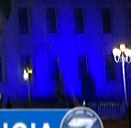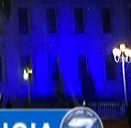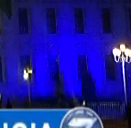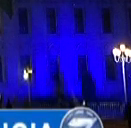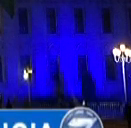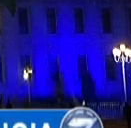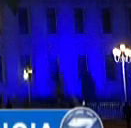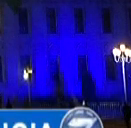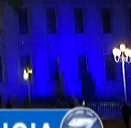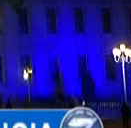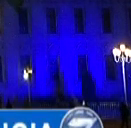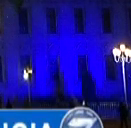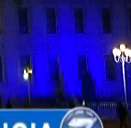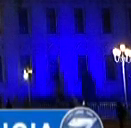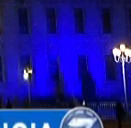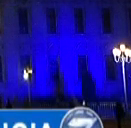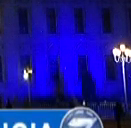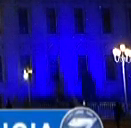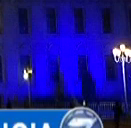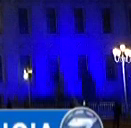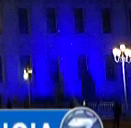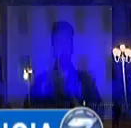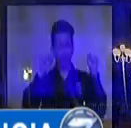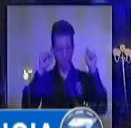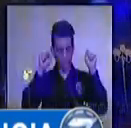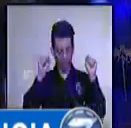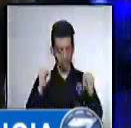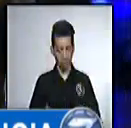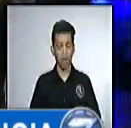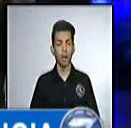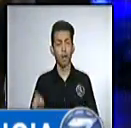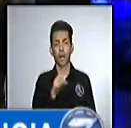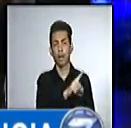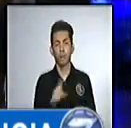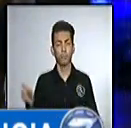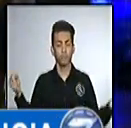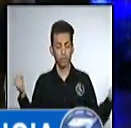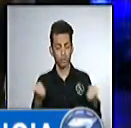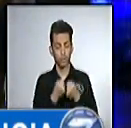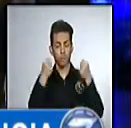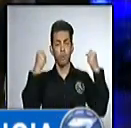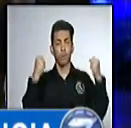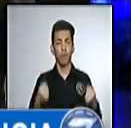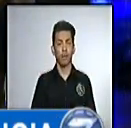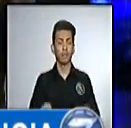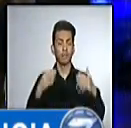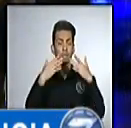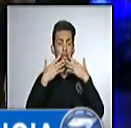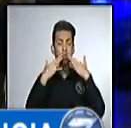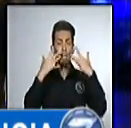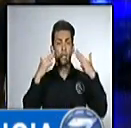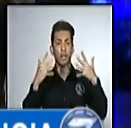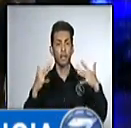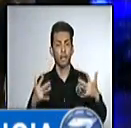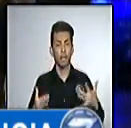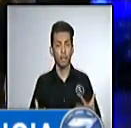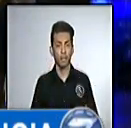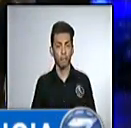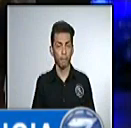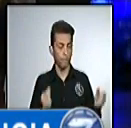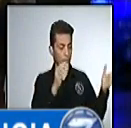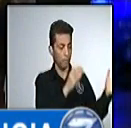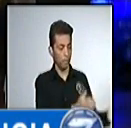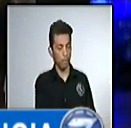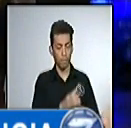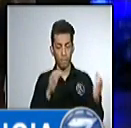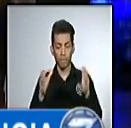vio nacer. Es momento propicio para invitar en estos 199 años a los señores amigos de